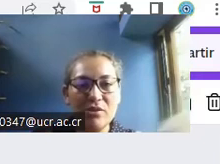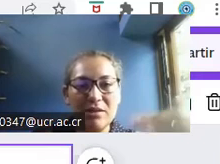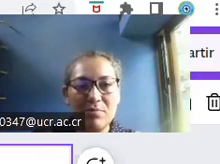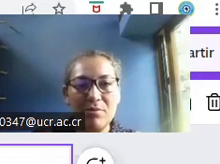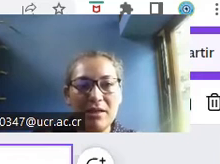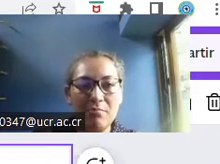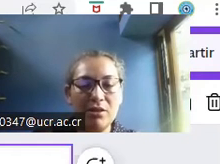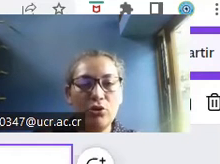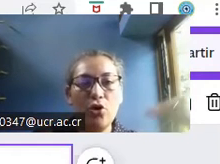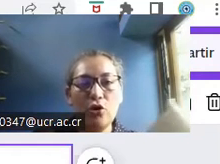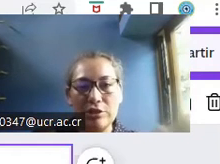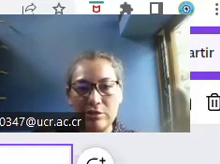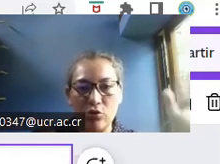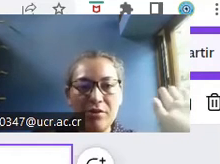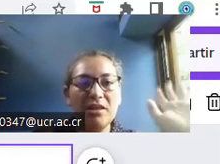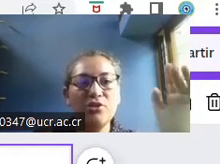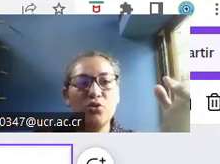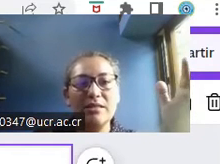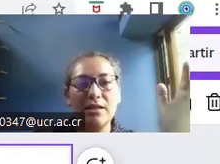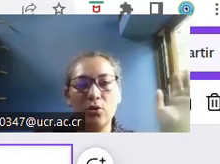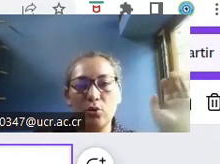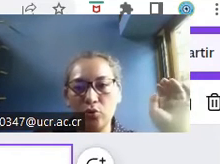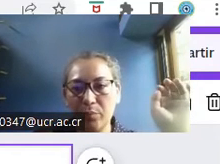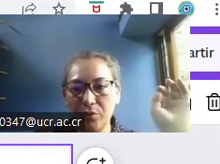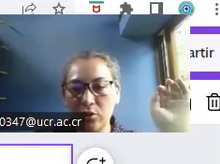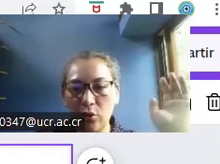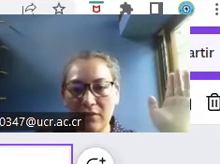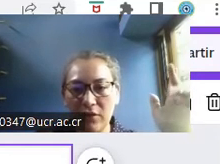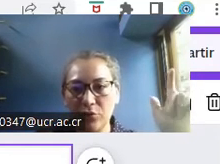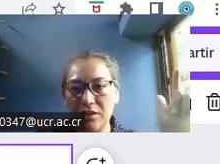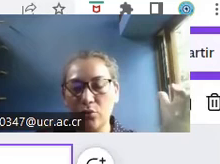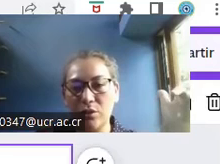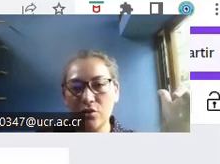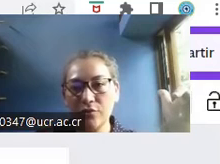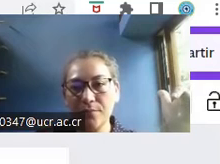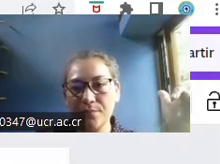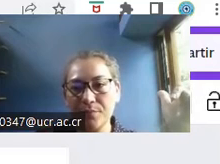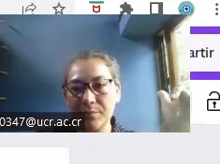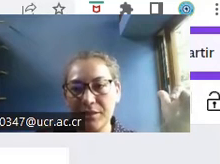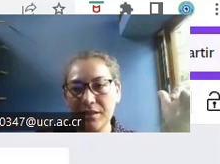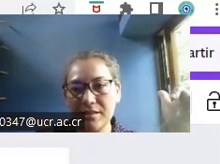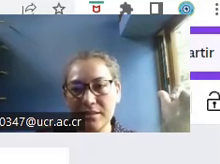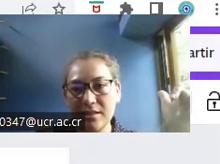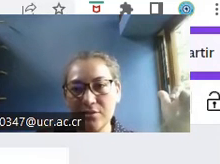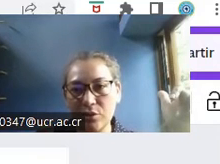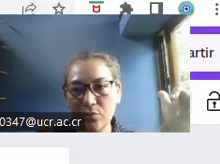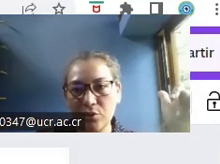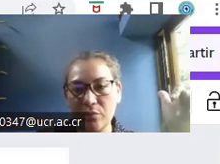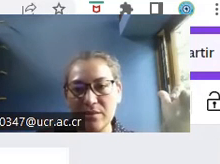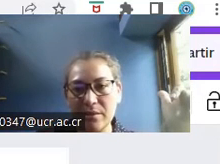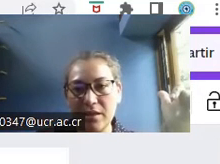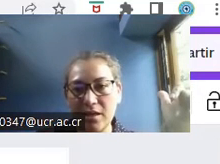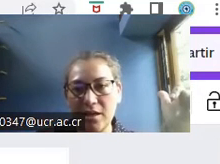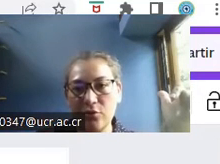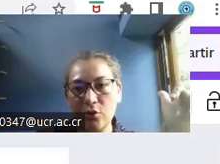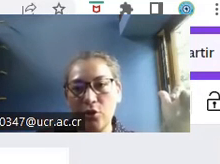Entonces, digamos que mi primer elemento que yo había dicho va a ser el logo. Yo voy a poner el logo de la Facultad de Educación, ¿verdad? En este caso lo voy a hacer un